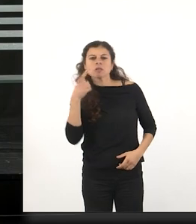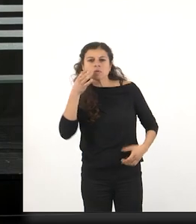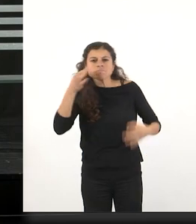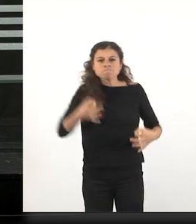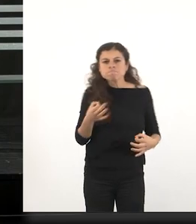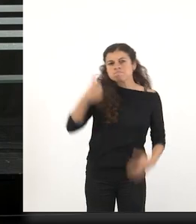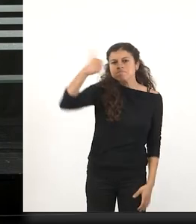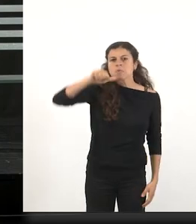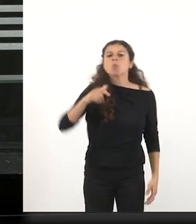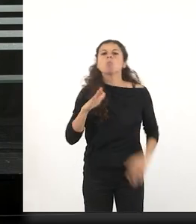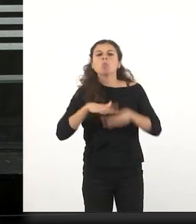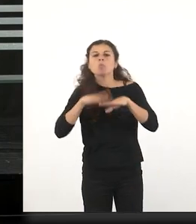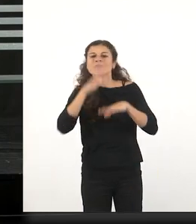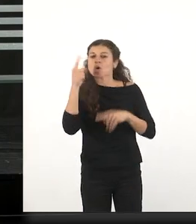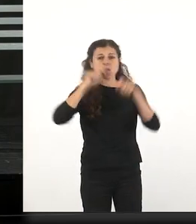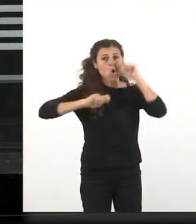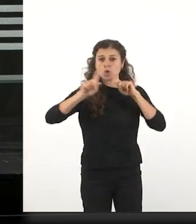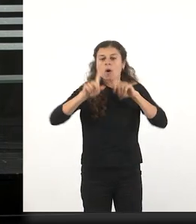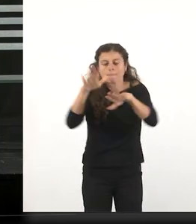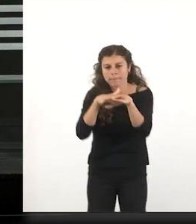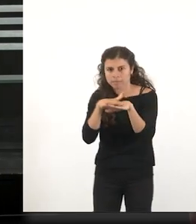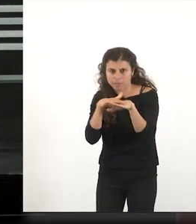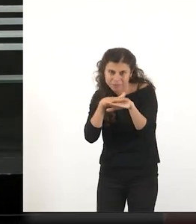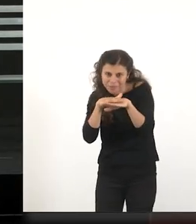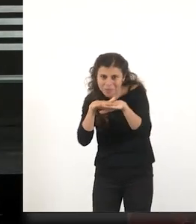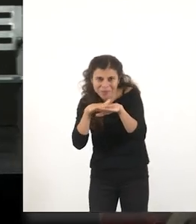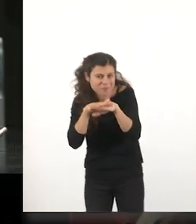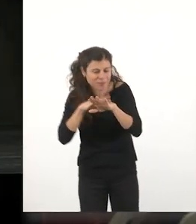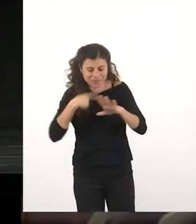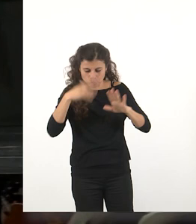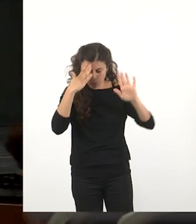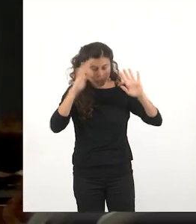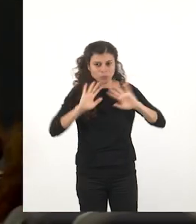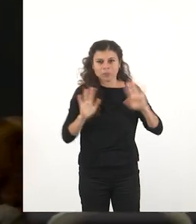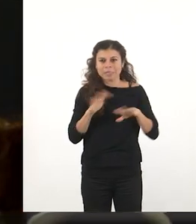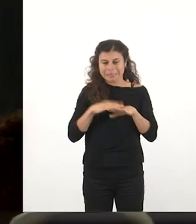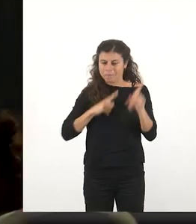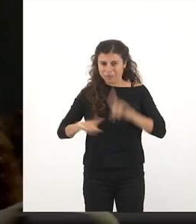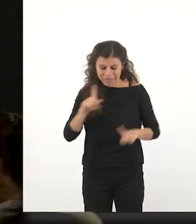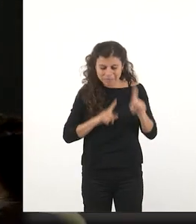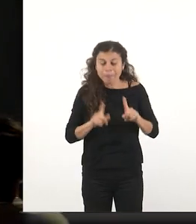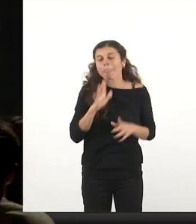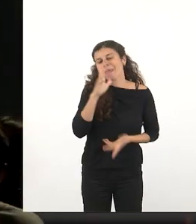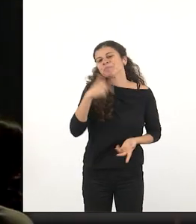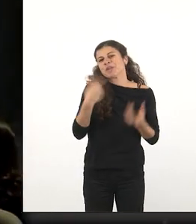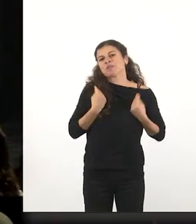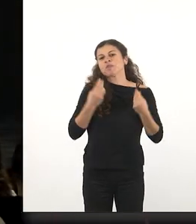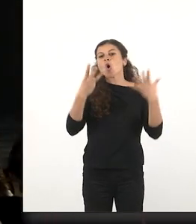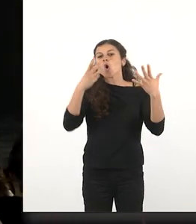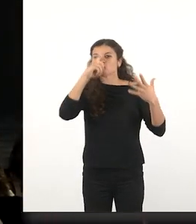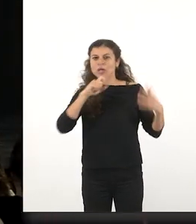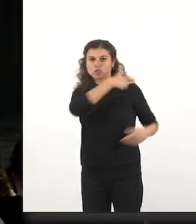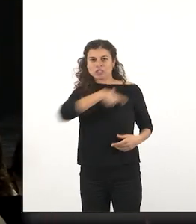tía y no llora. Uy, perdón, perdón, uy, se me ha ido la olla, perdonadme, de verdad tengo un problema, perdón. Es que yo he vivido 8 años de mi vida